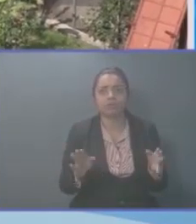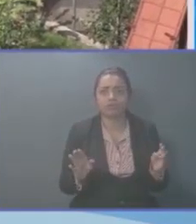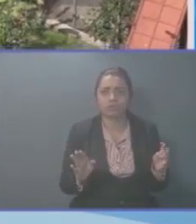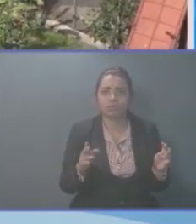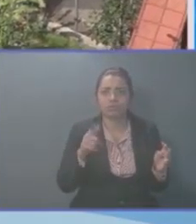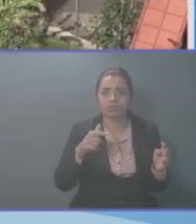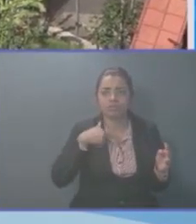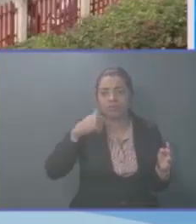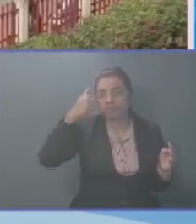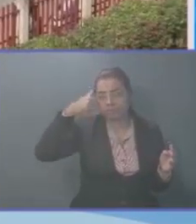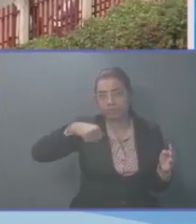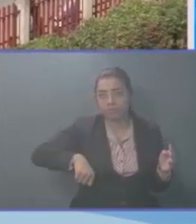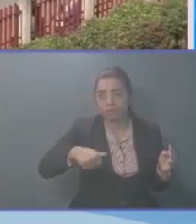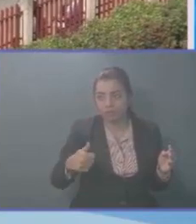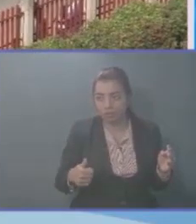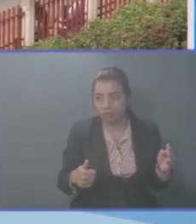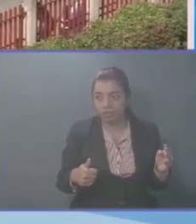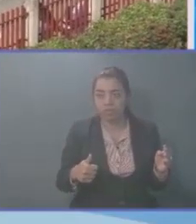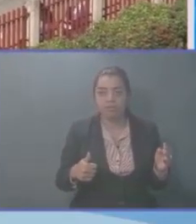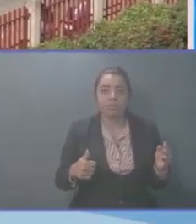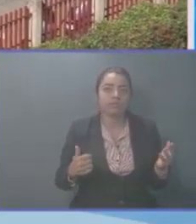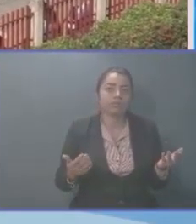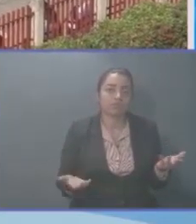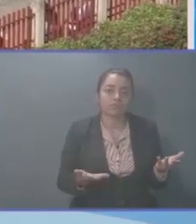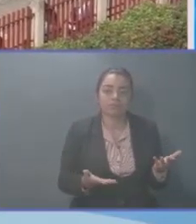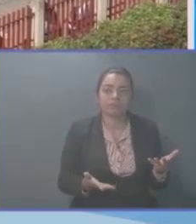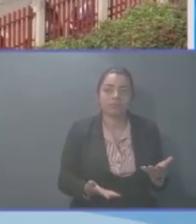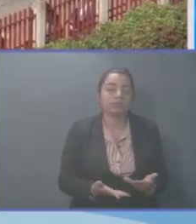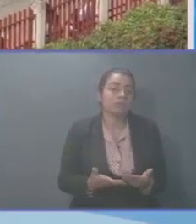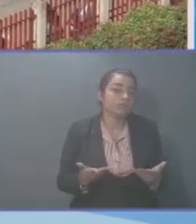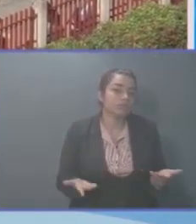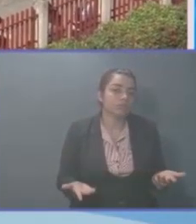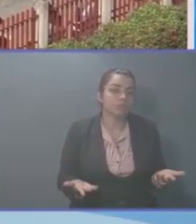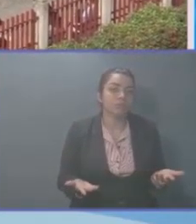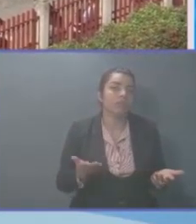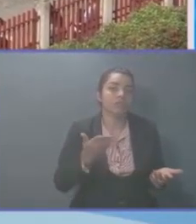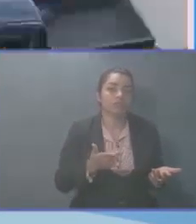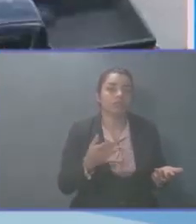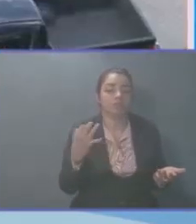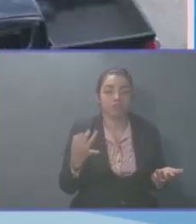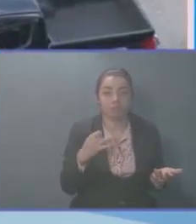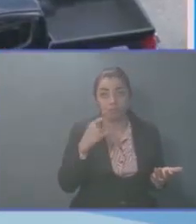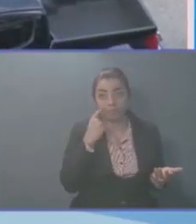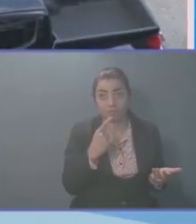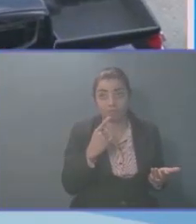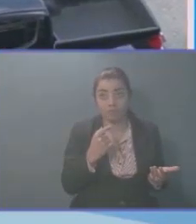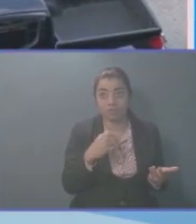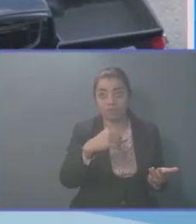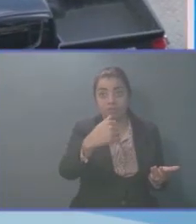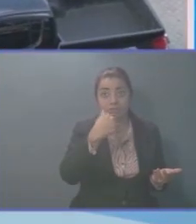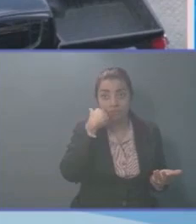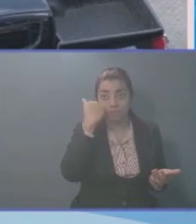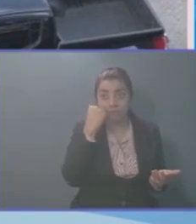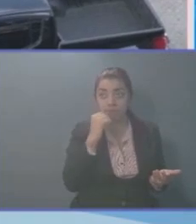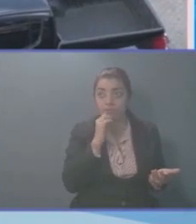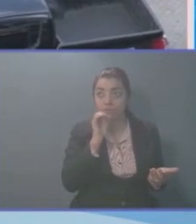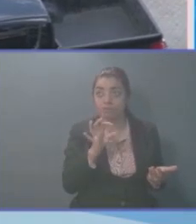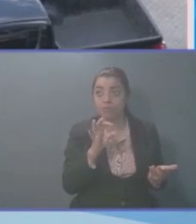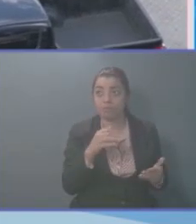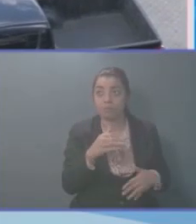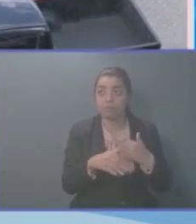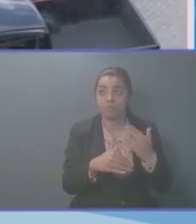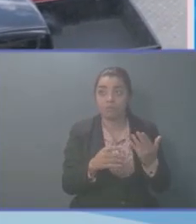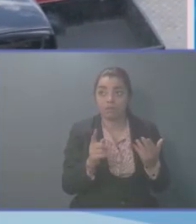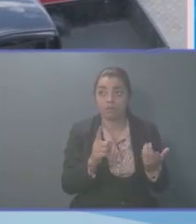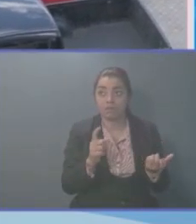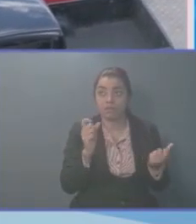estoy de acuerdo con lo que el otro dice, ¿verdad? Sino que debemos, sobre todo como juventudes, ya lo decía, ser muy capaces